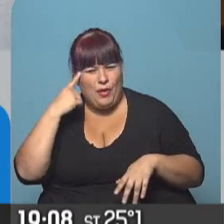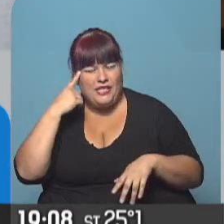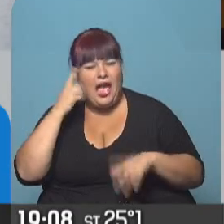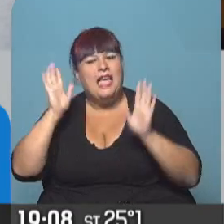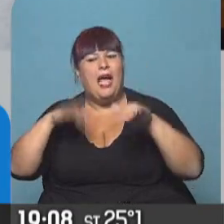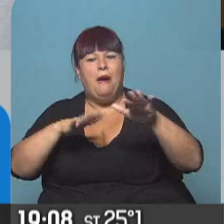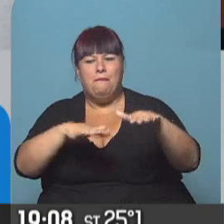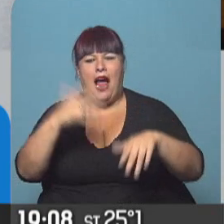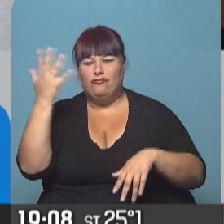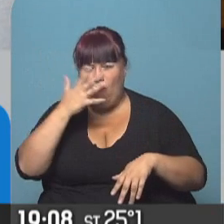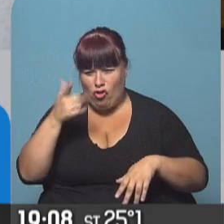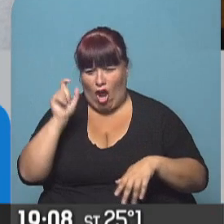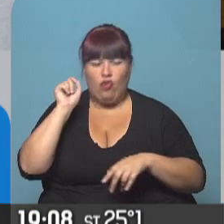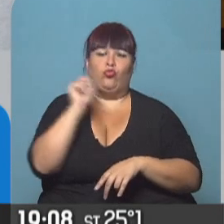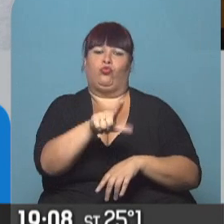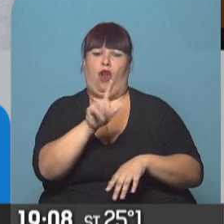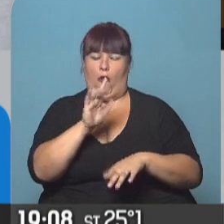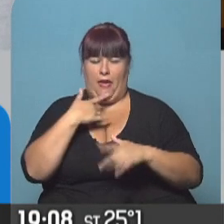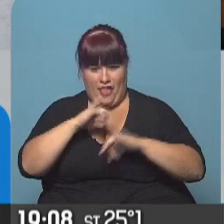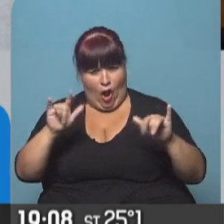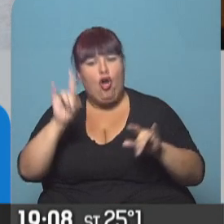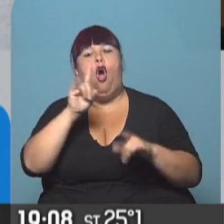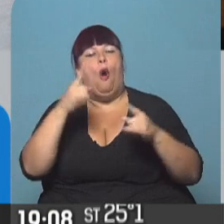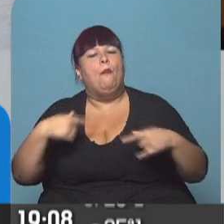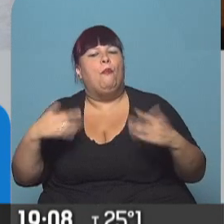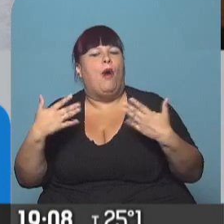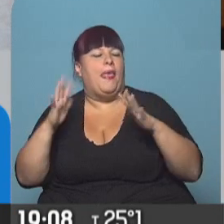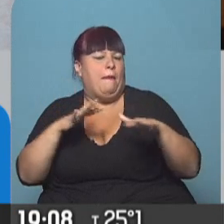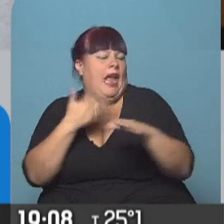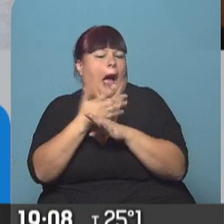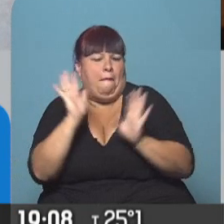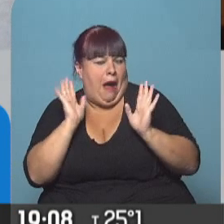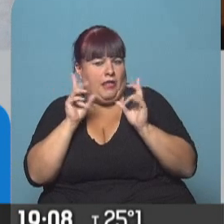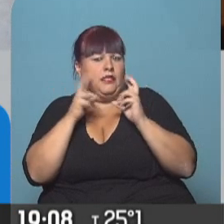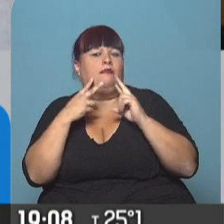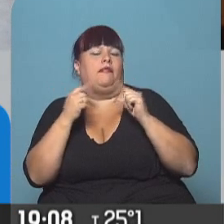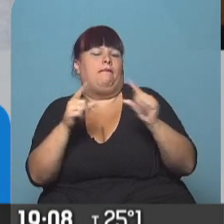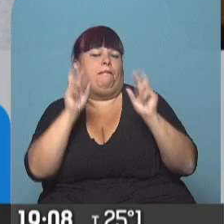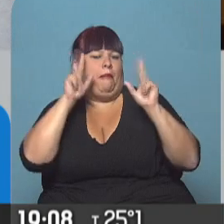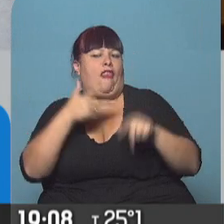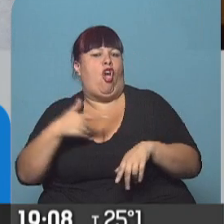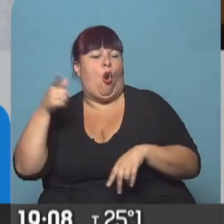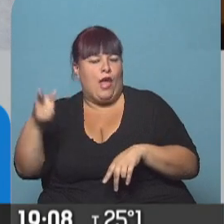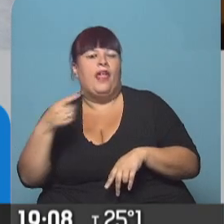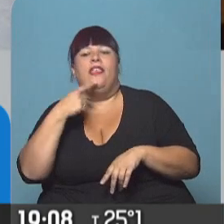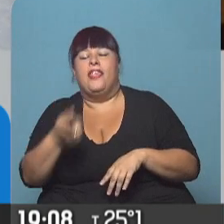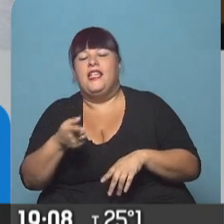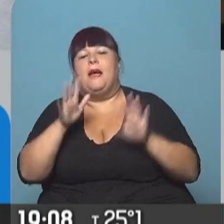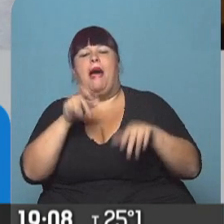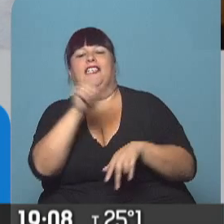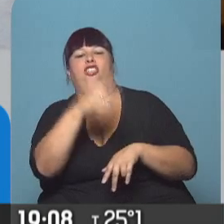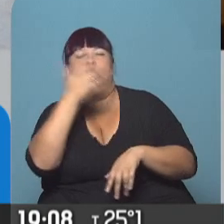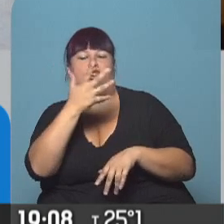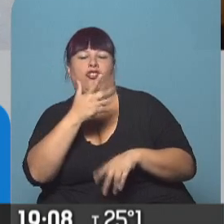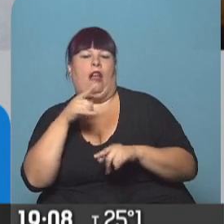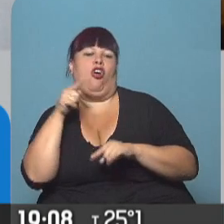la marcha de Moyano, como yo decía antes en la venta, o hay elementos para marchar independientemente de esta estrategia del gobierno de decir en la marcha de Moyano